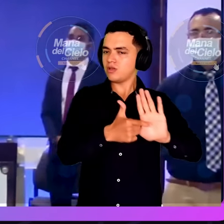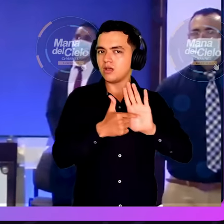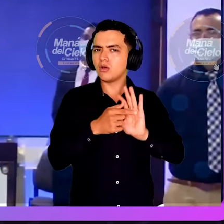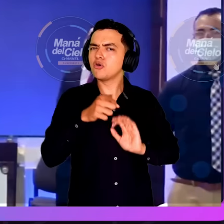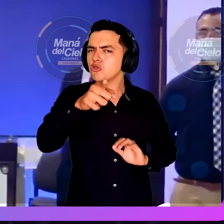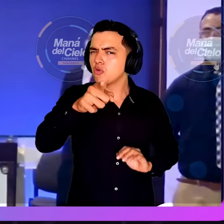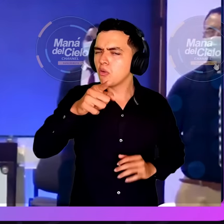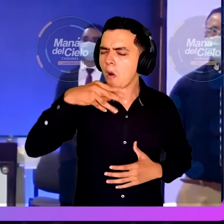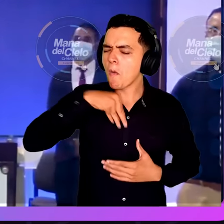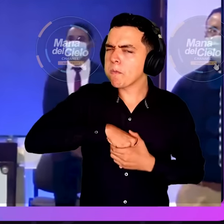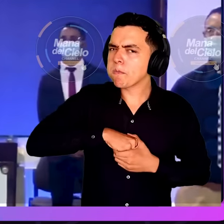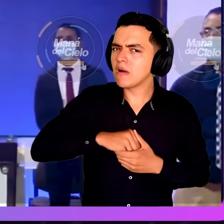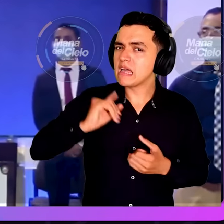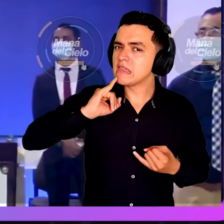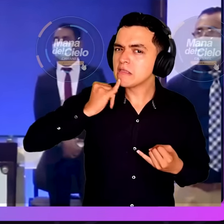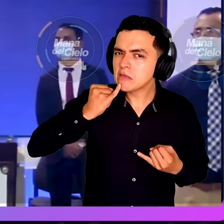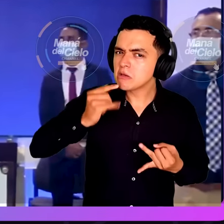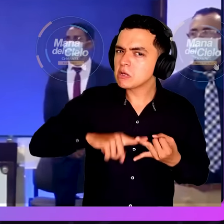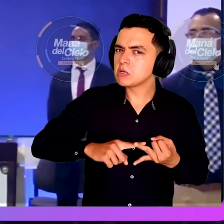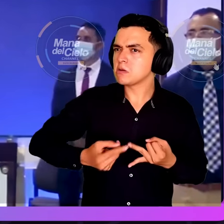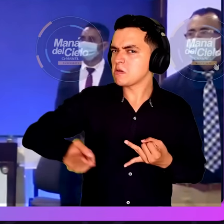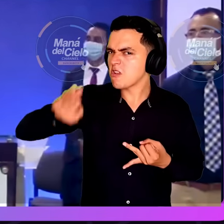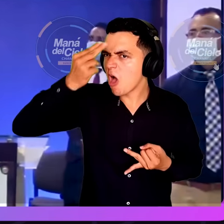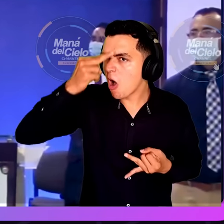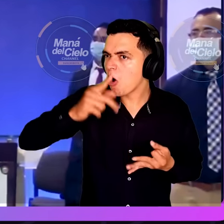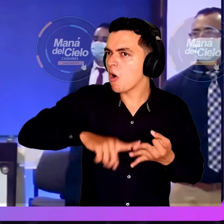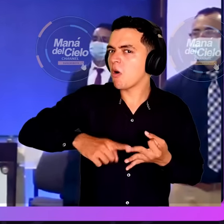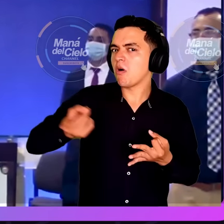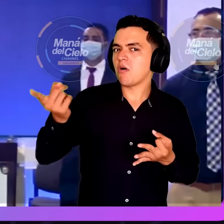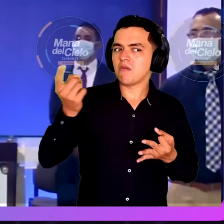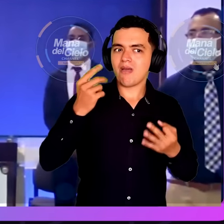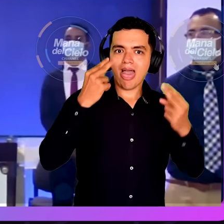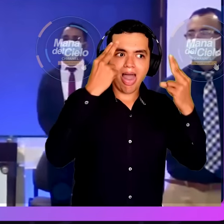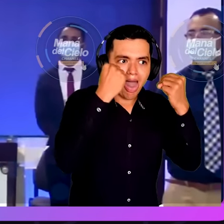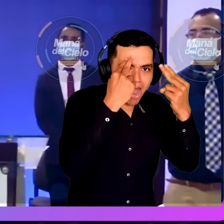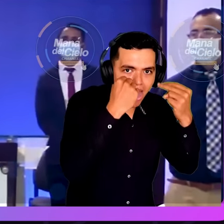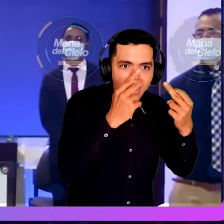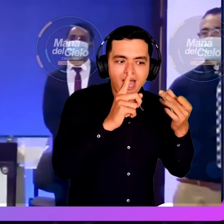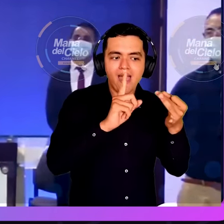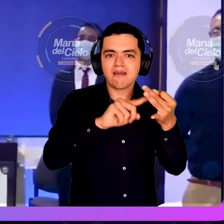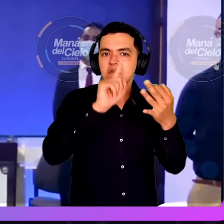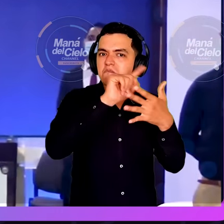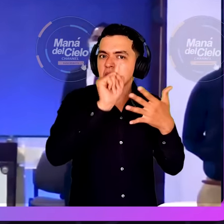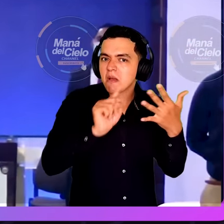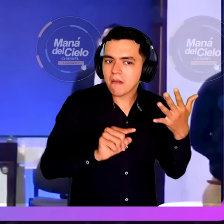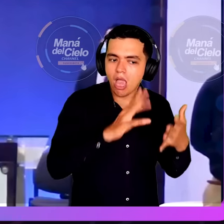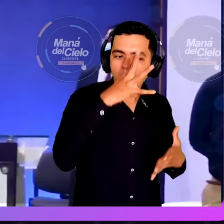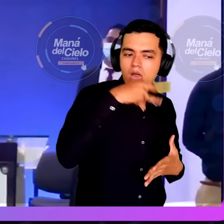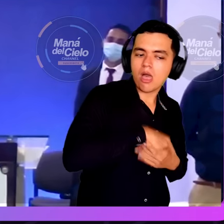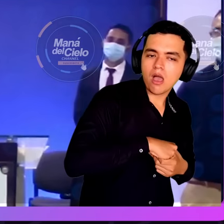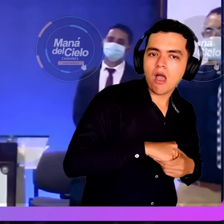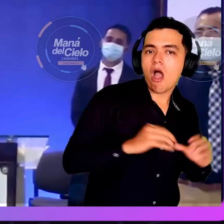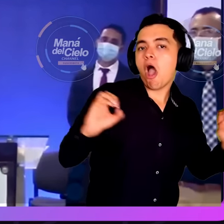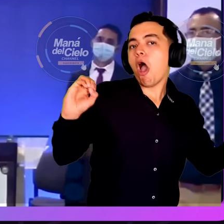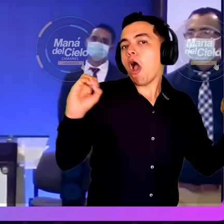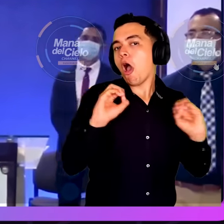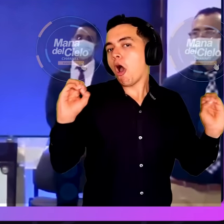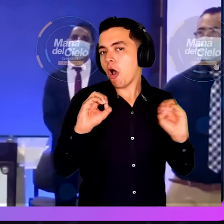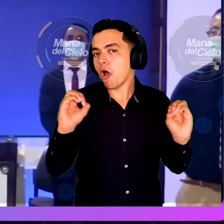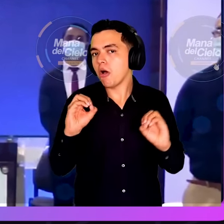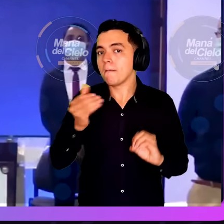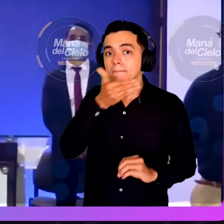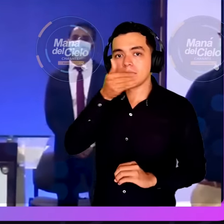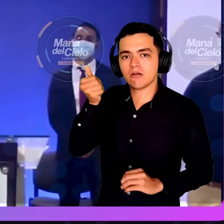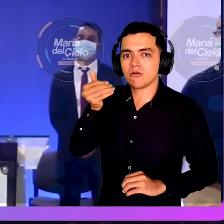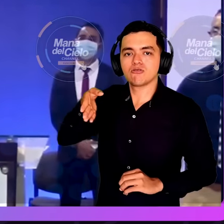casa. Eso ayuda, pero lo que más fortalece es cuando esa persona, los dos dejan de ser dos para convertirse en uno, cuando ellos